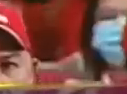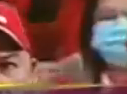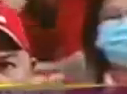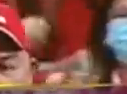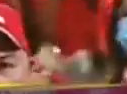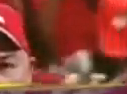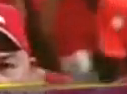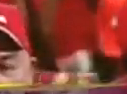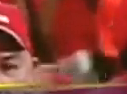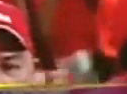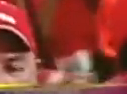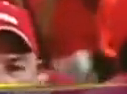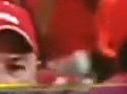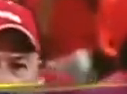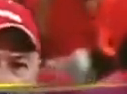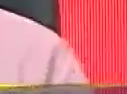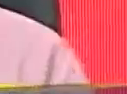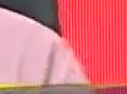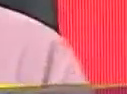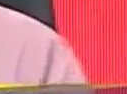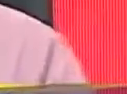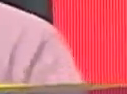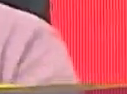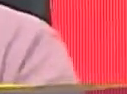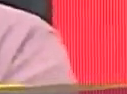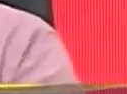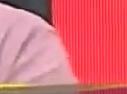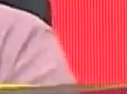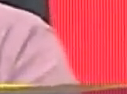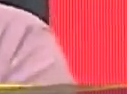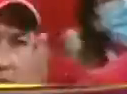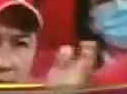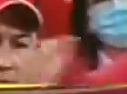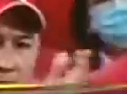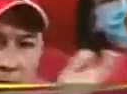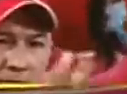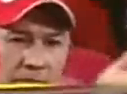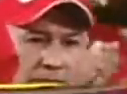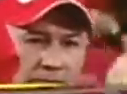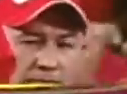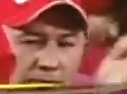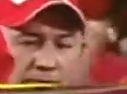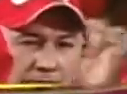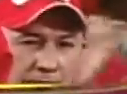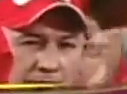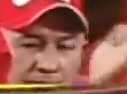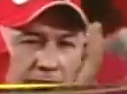presidente de PDVSA, el ingeniero Asdrúbal Chávez.